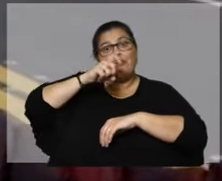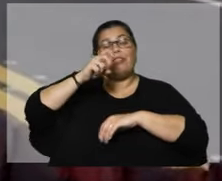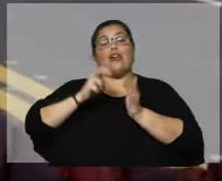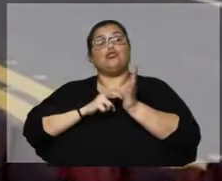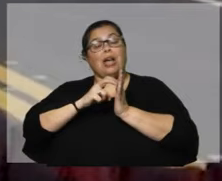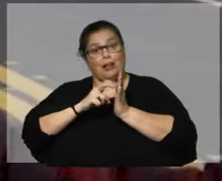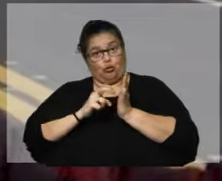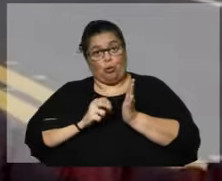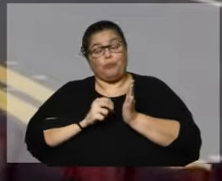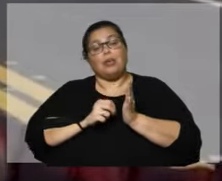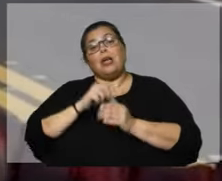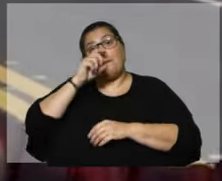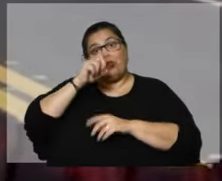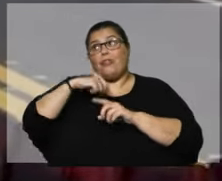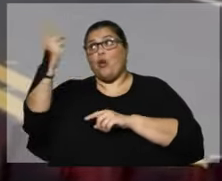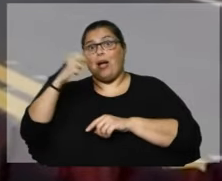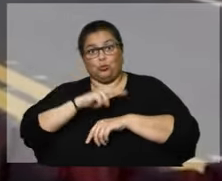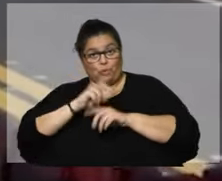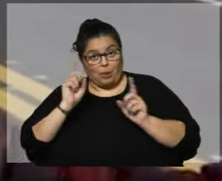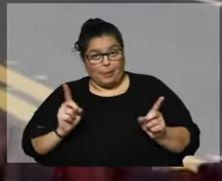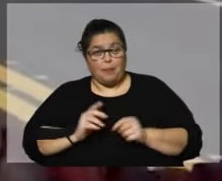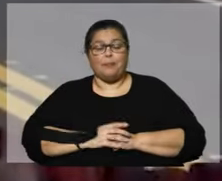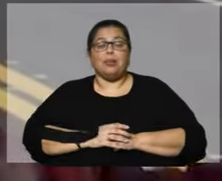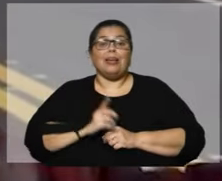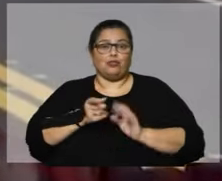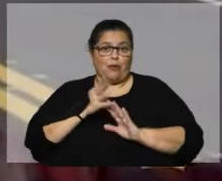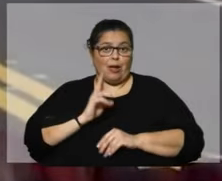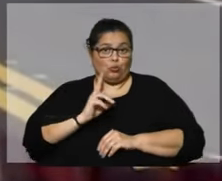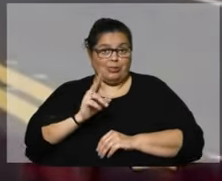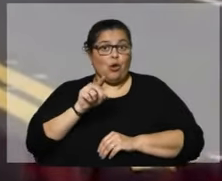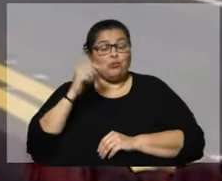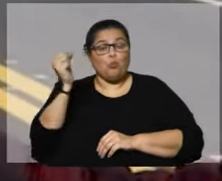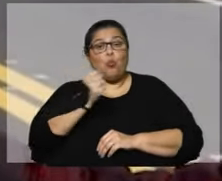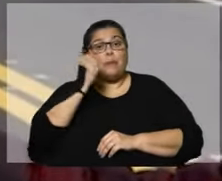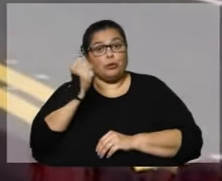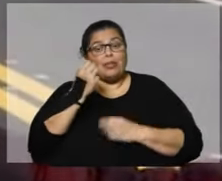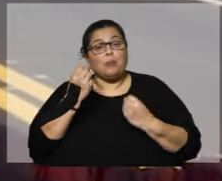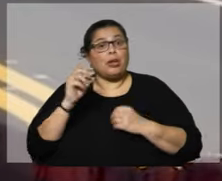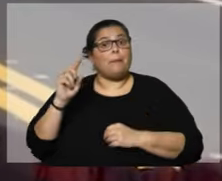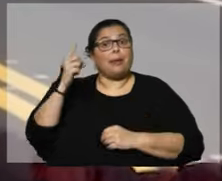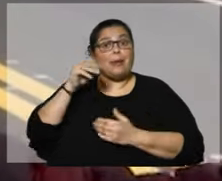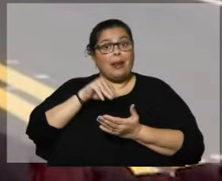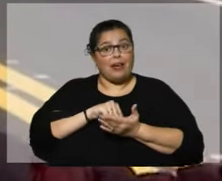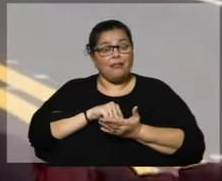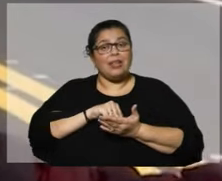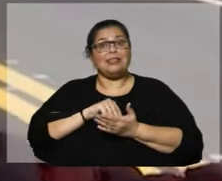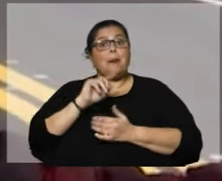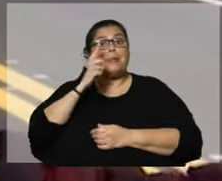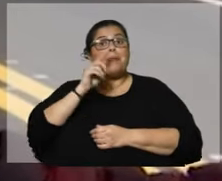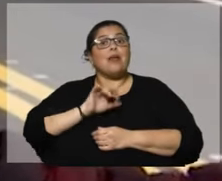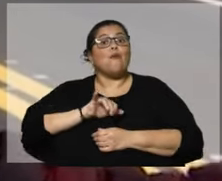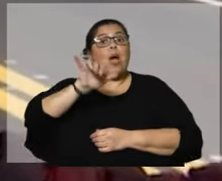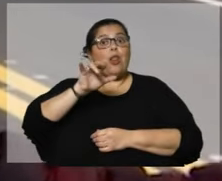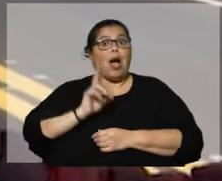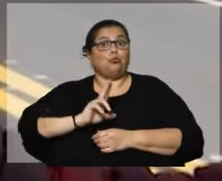Asunción, y será autorizado, con lo cual creemos que es muy importante porque es la primera frecuencia que estamos autorizando, el primer vuelo